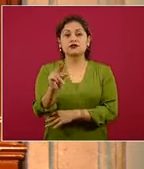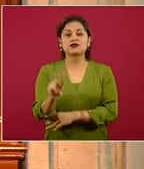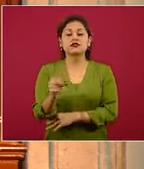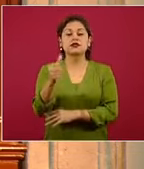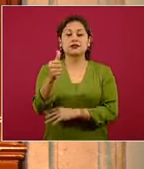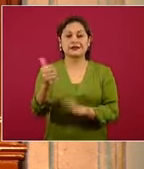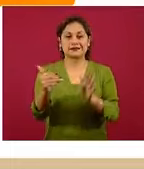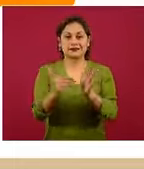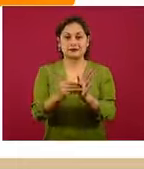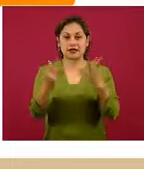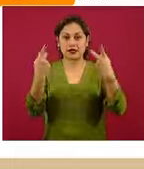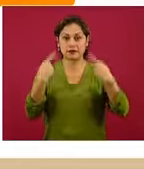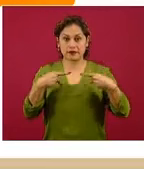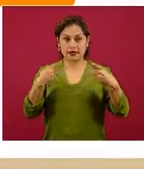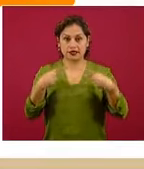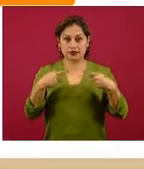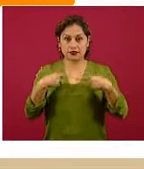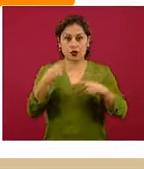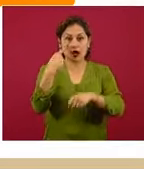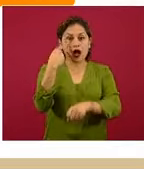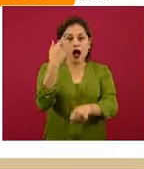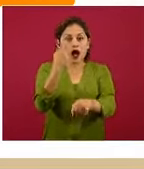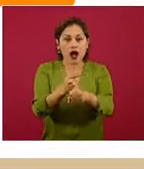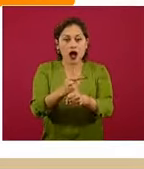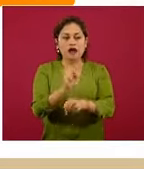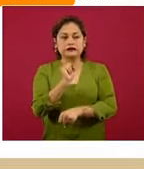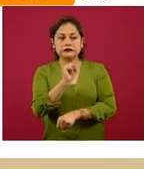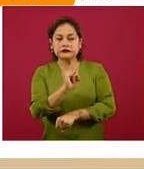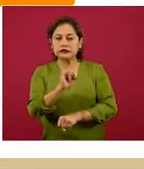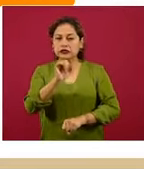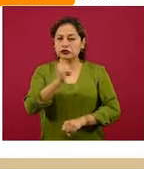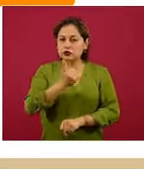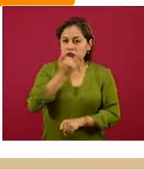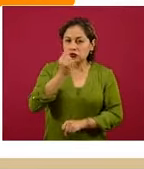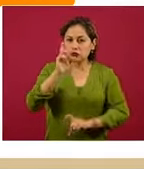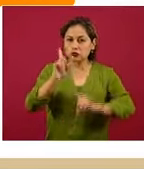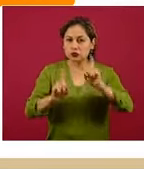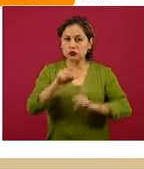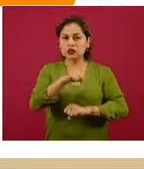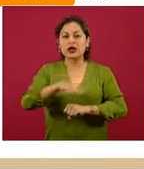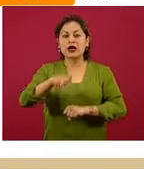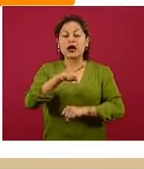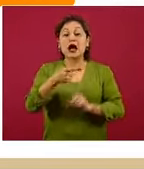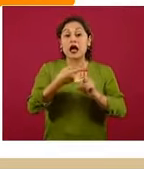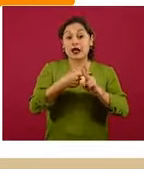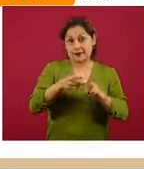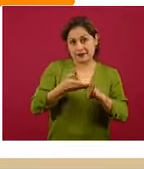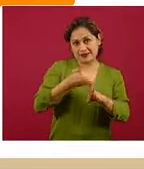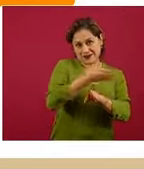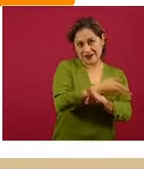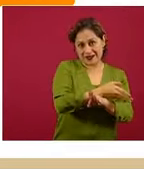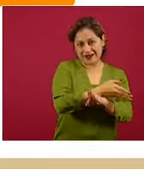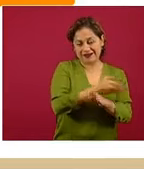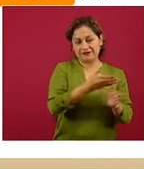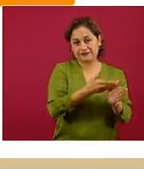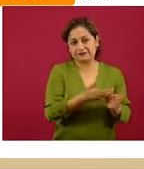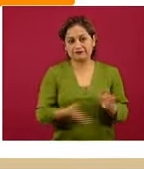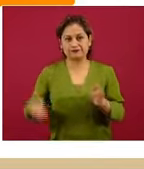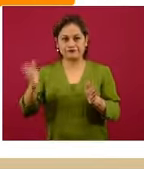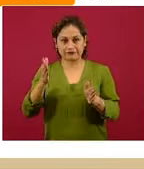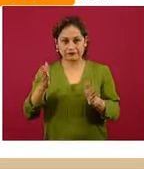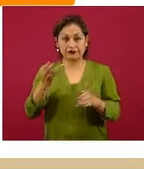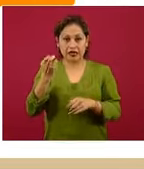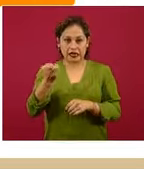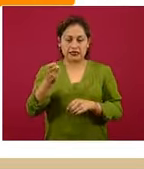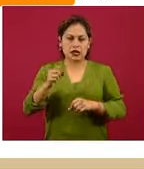3.386.000 personas que han sido identificadas como casos sospechosos desde que inició la epidemia. Por eso tenemos nuestras curvas desde principios de